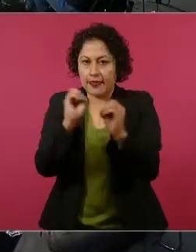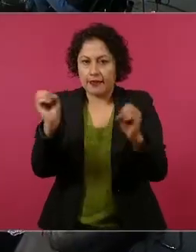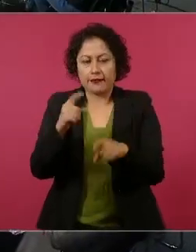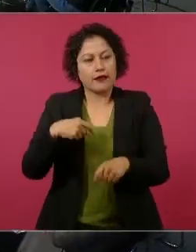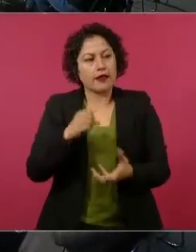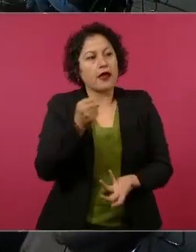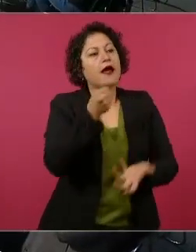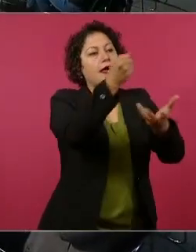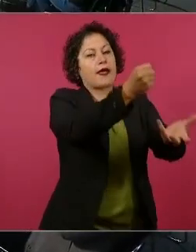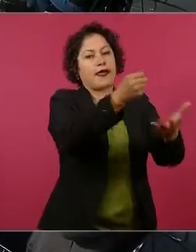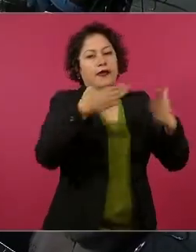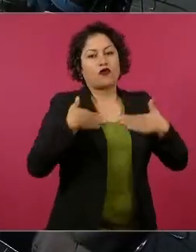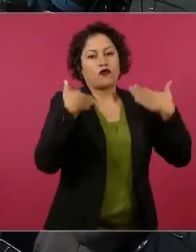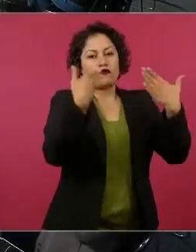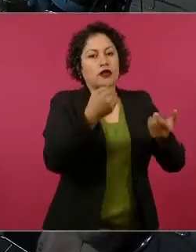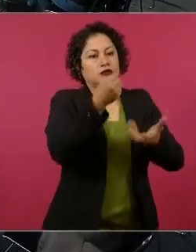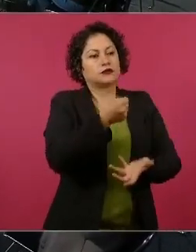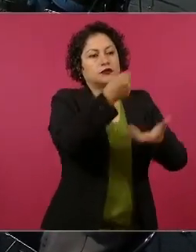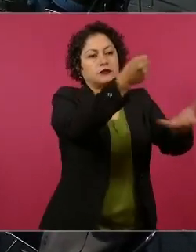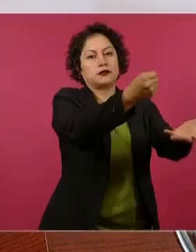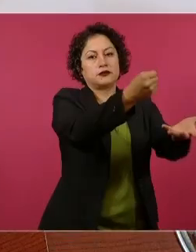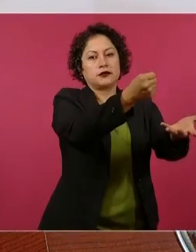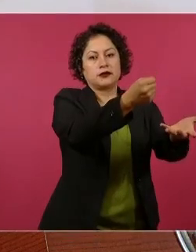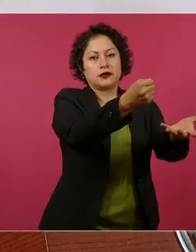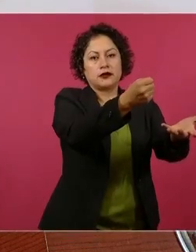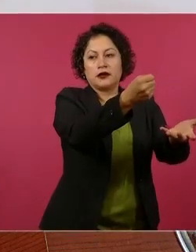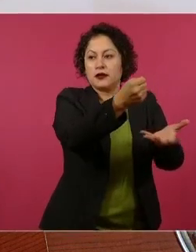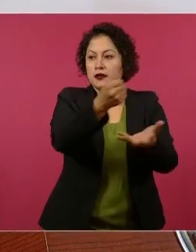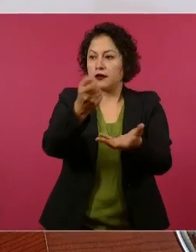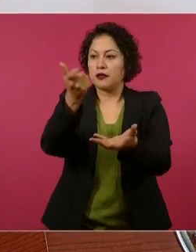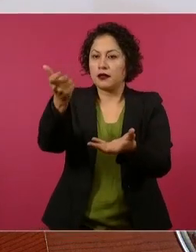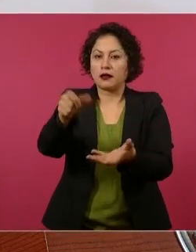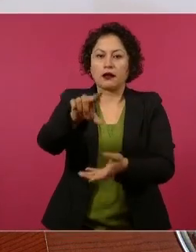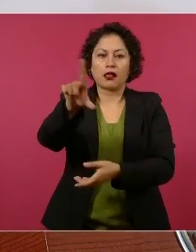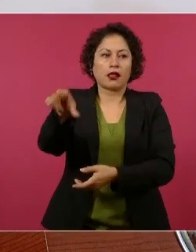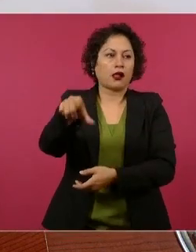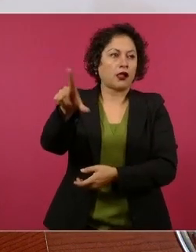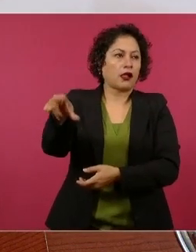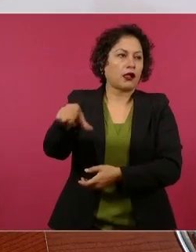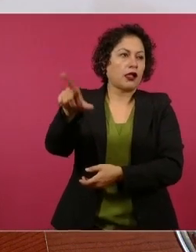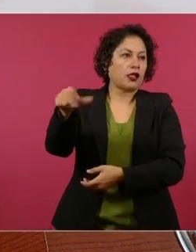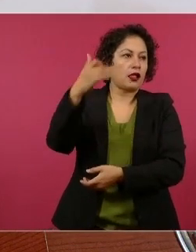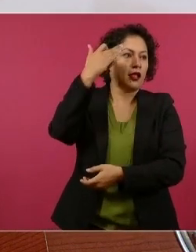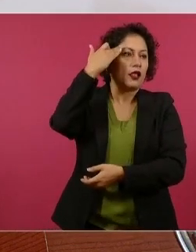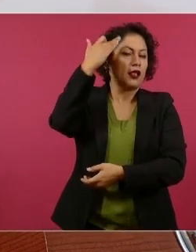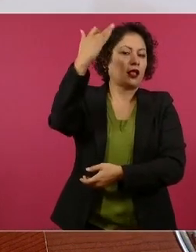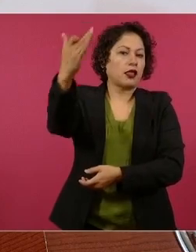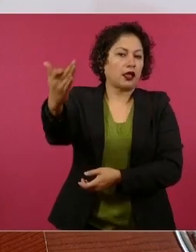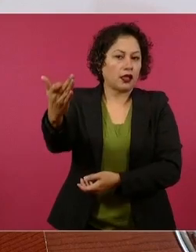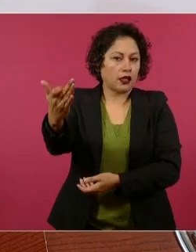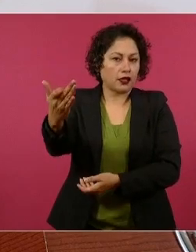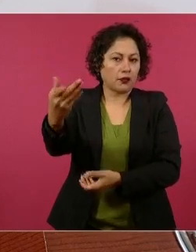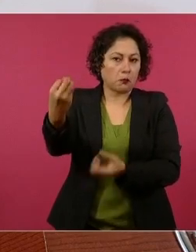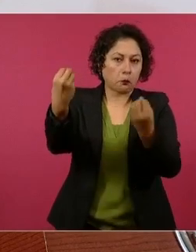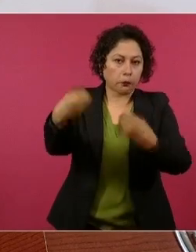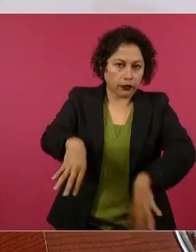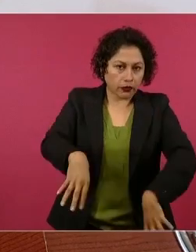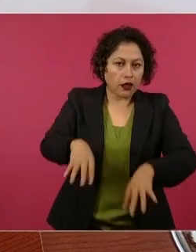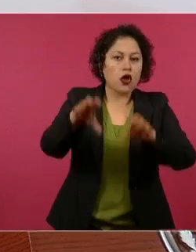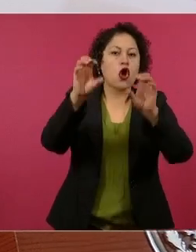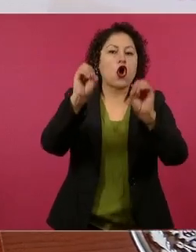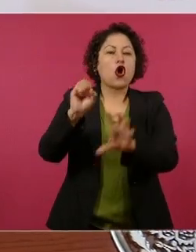llegaba, o no llegaba completo, llegaba con moche, con